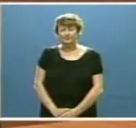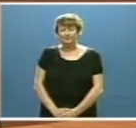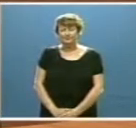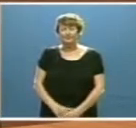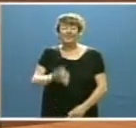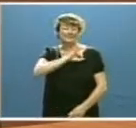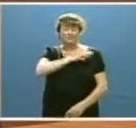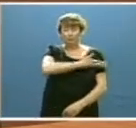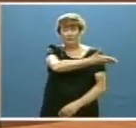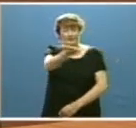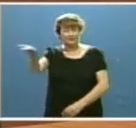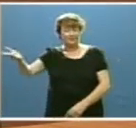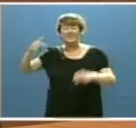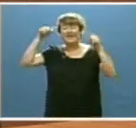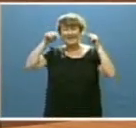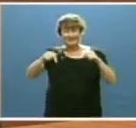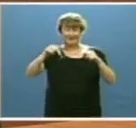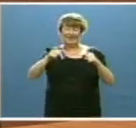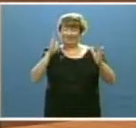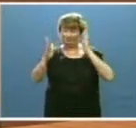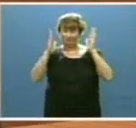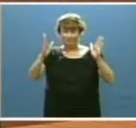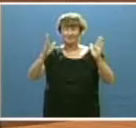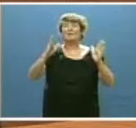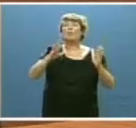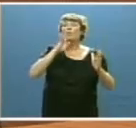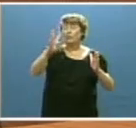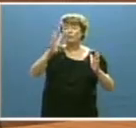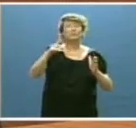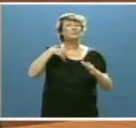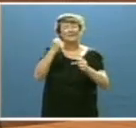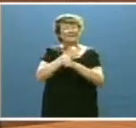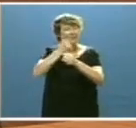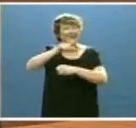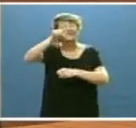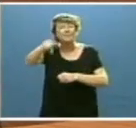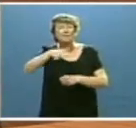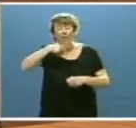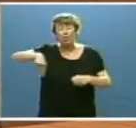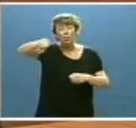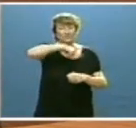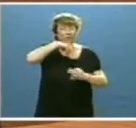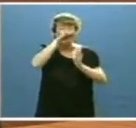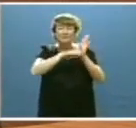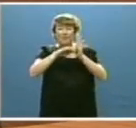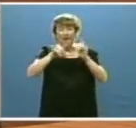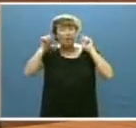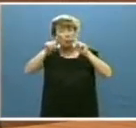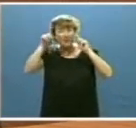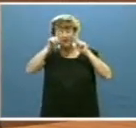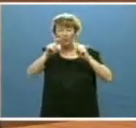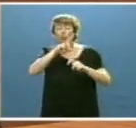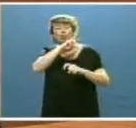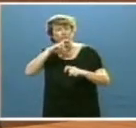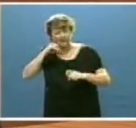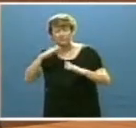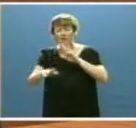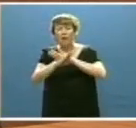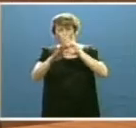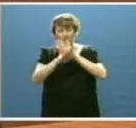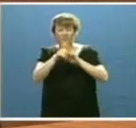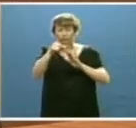señorías en esta legislatura vamos a trabajar también para que nuestro sistema educativo conserve y aumente sus elevados niveles de calidad